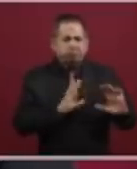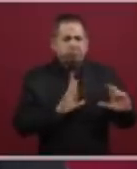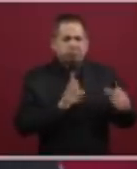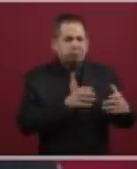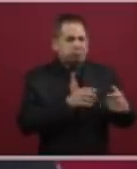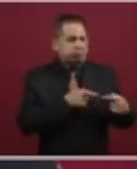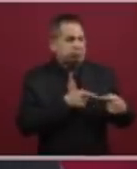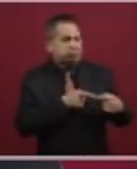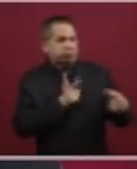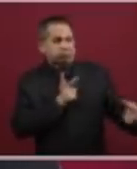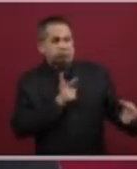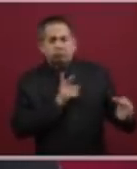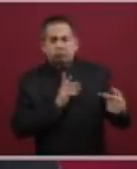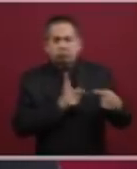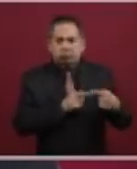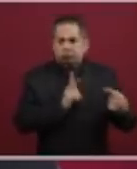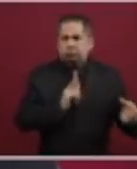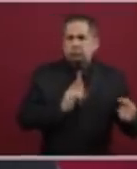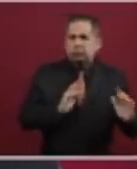son adversarios.